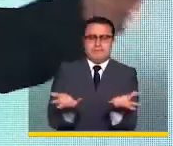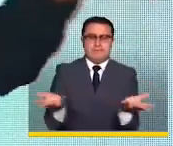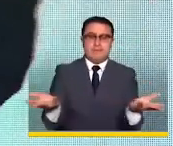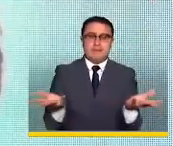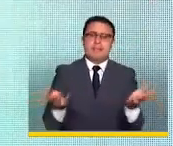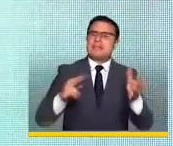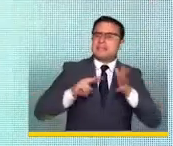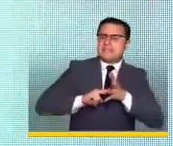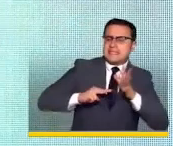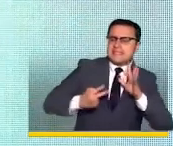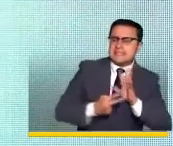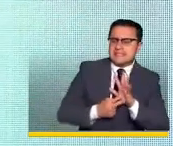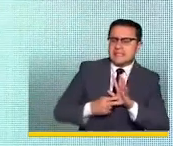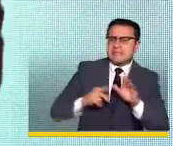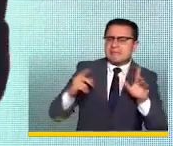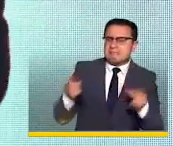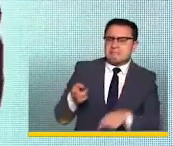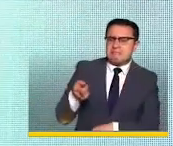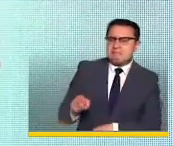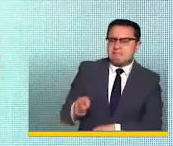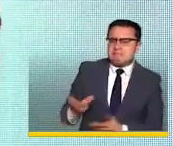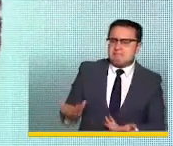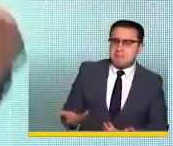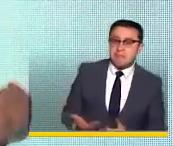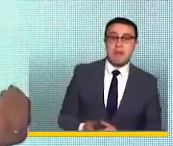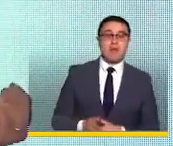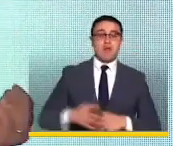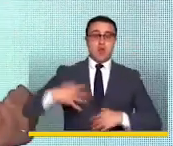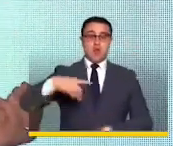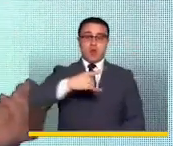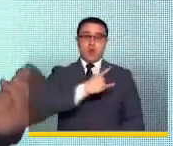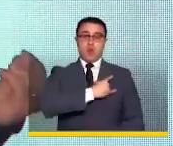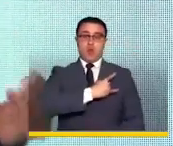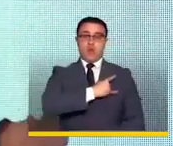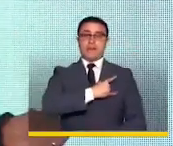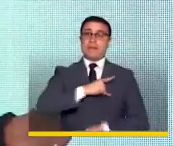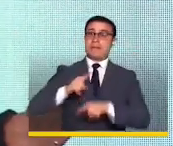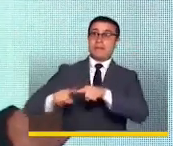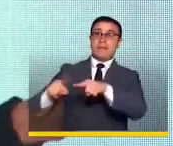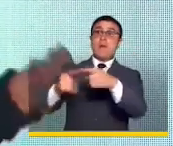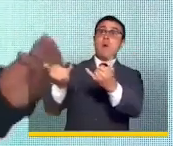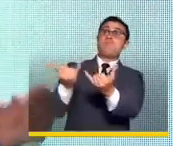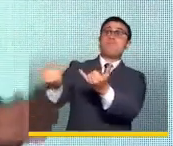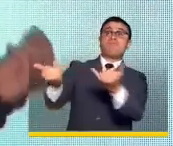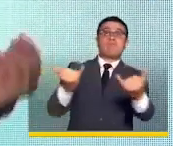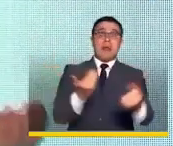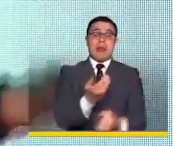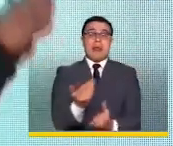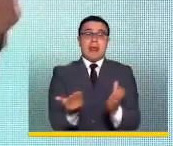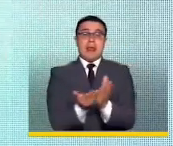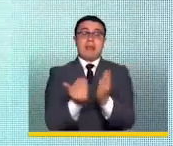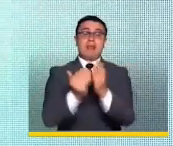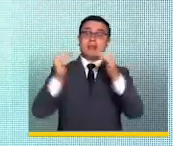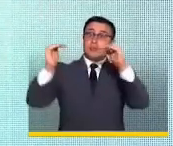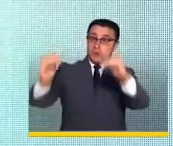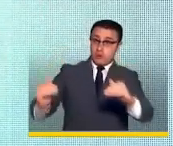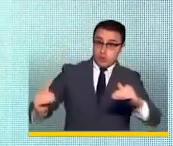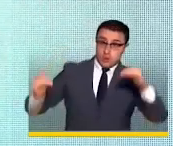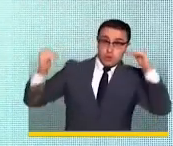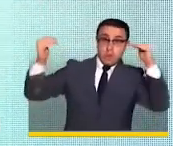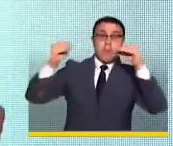Multicampus significa que varias universidades actuales de educación superior